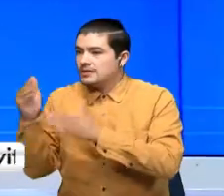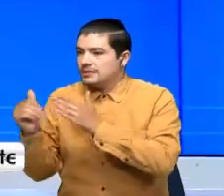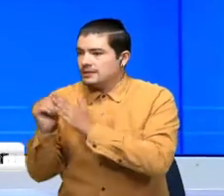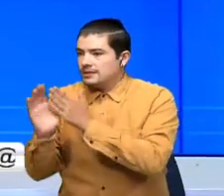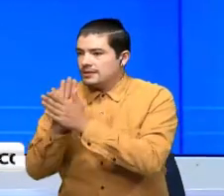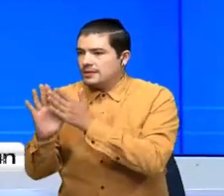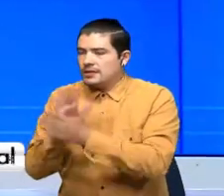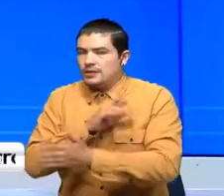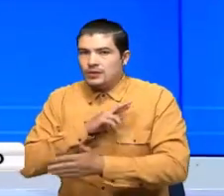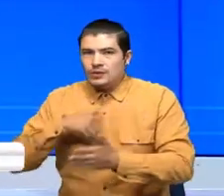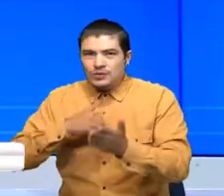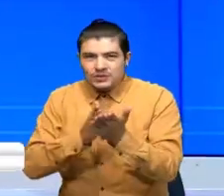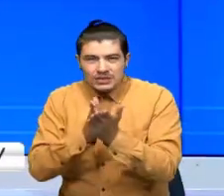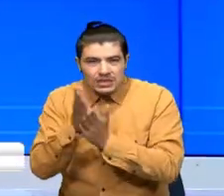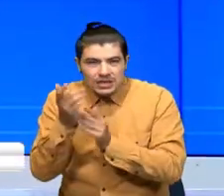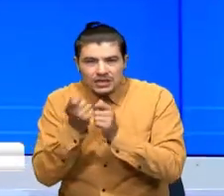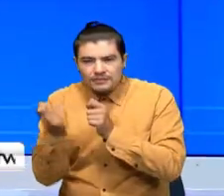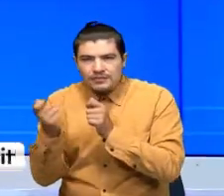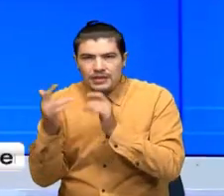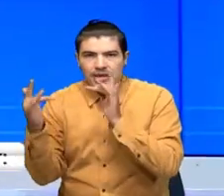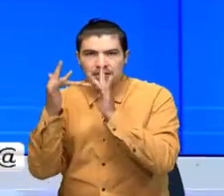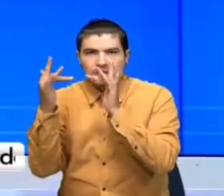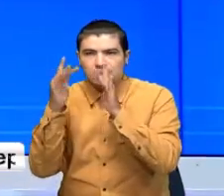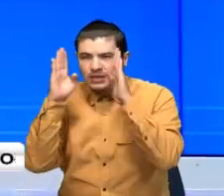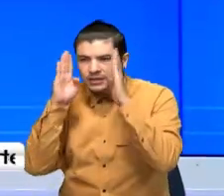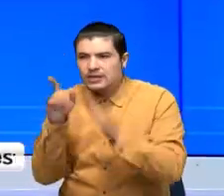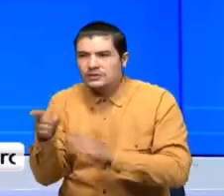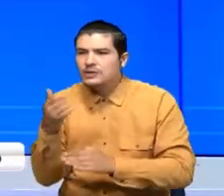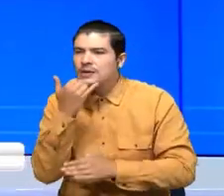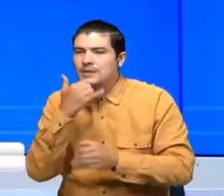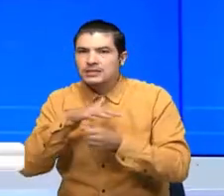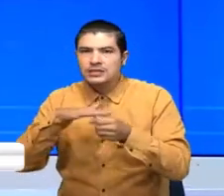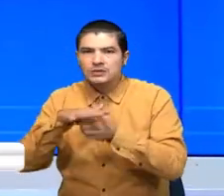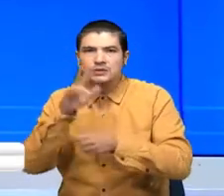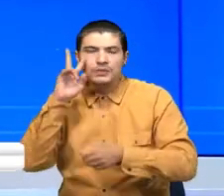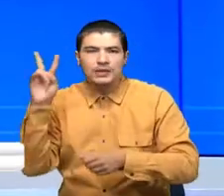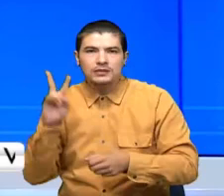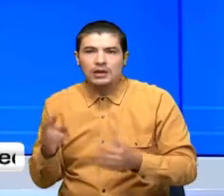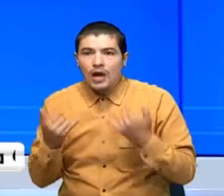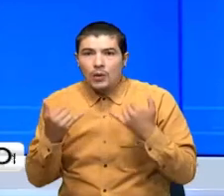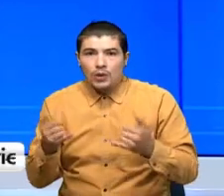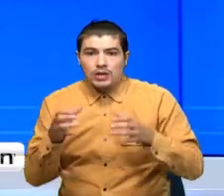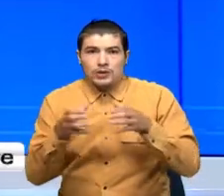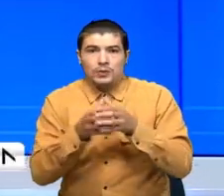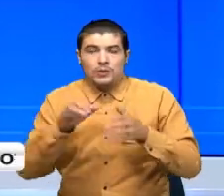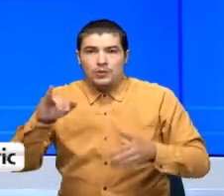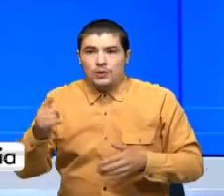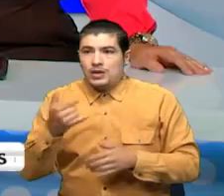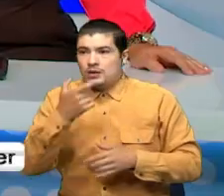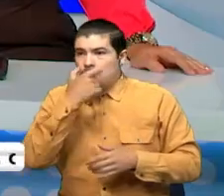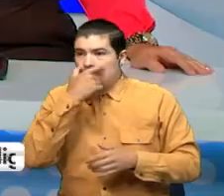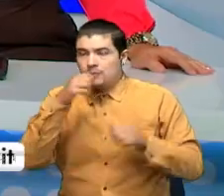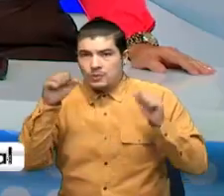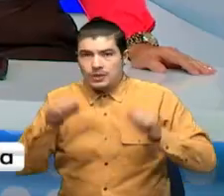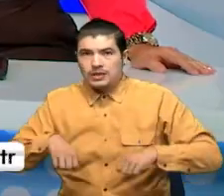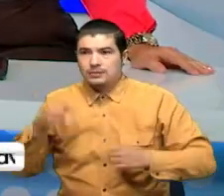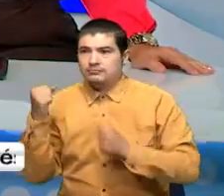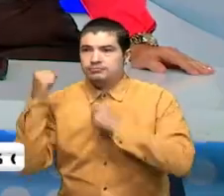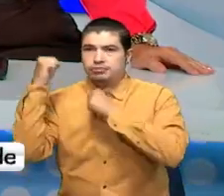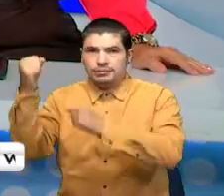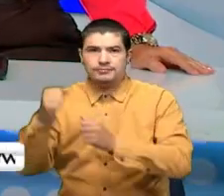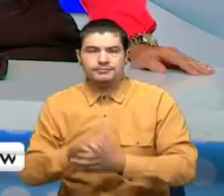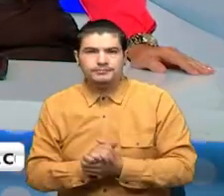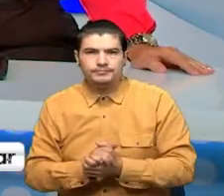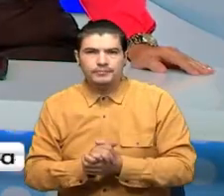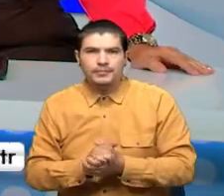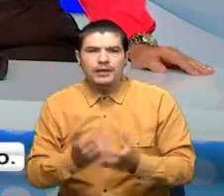Y seguimos muy de cerca lo que ocurre en Venezuela frente a lo que está haciendo el camino emprendido por la oposición para llegar al poder. Pues durante las últimas horas, María Ángel